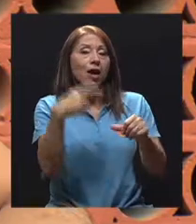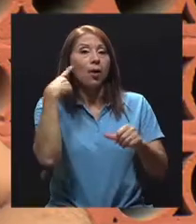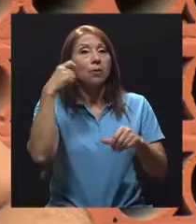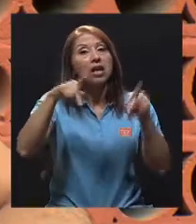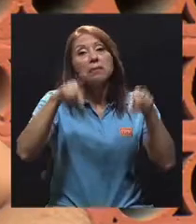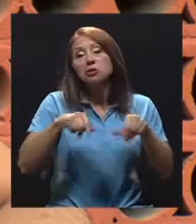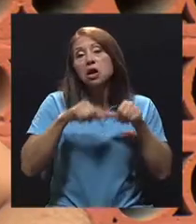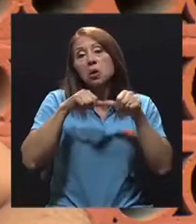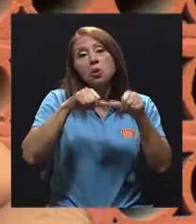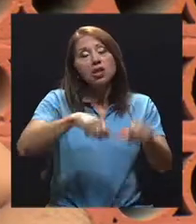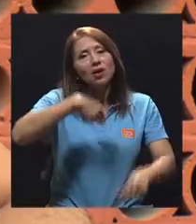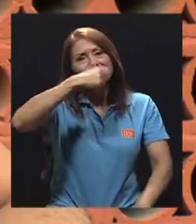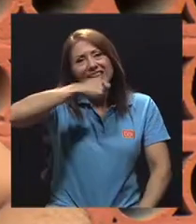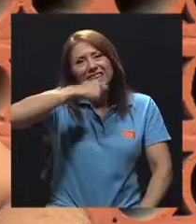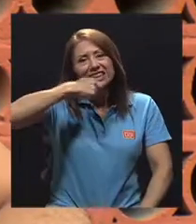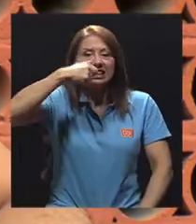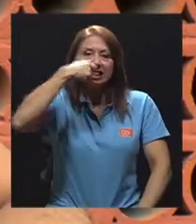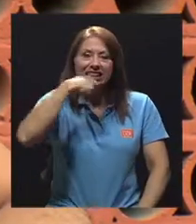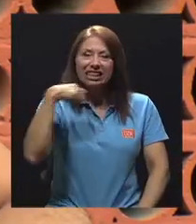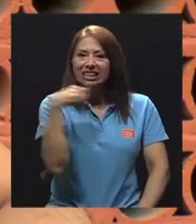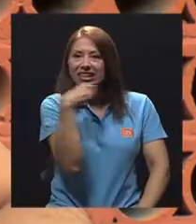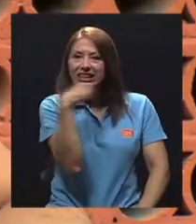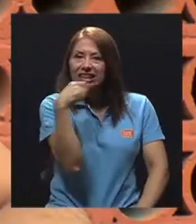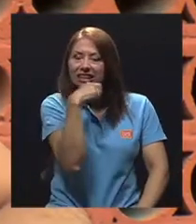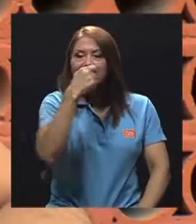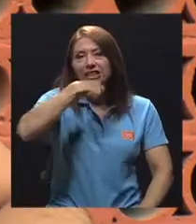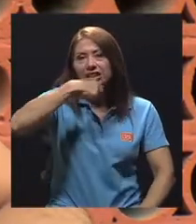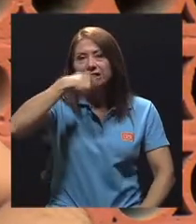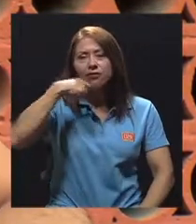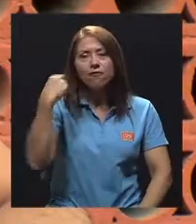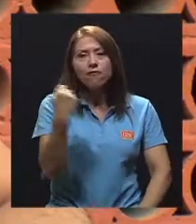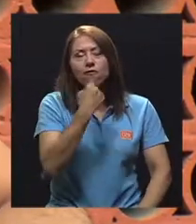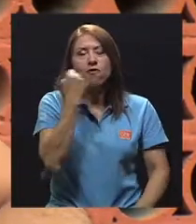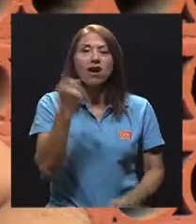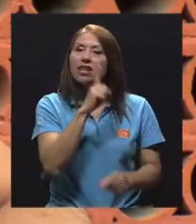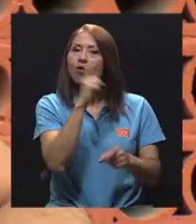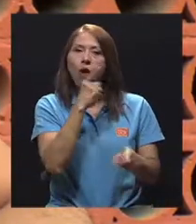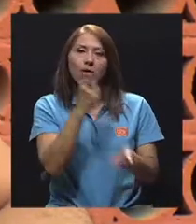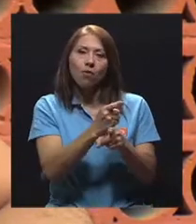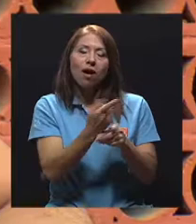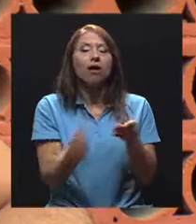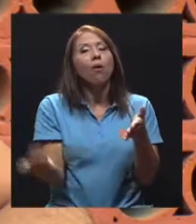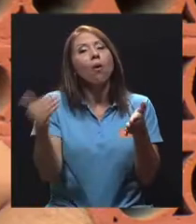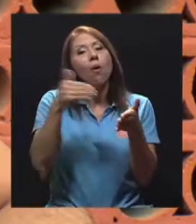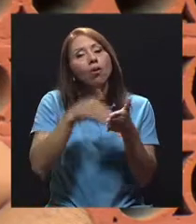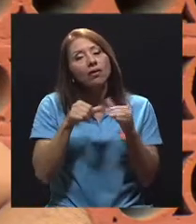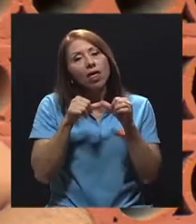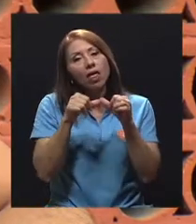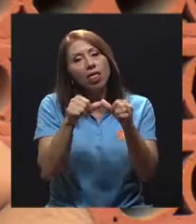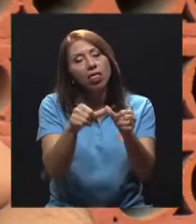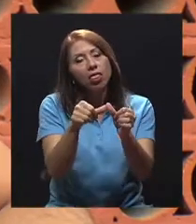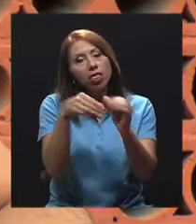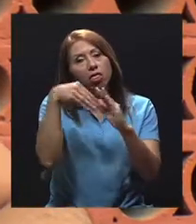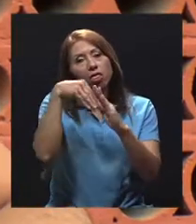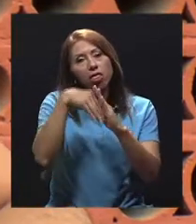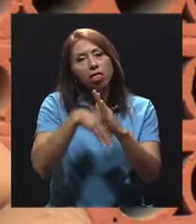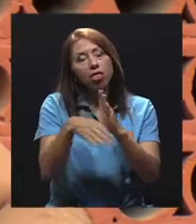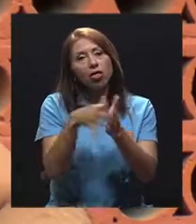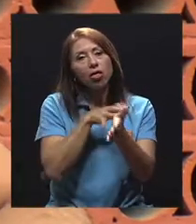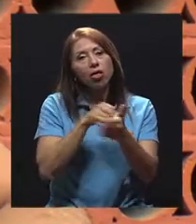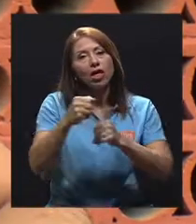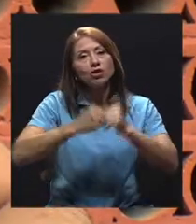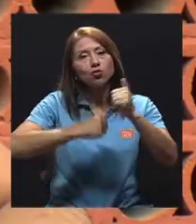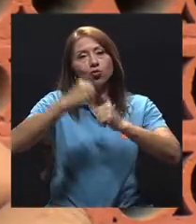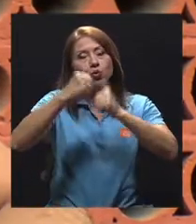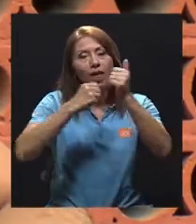hacer es, va a seguirse cepillando los dientes inadecuadamente y va a volver a abrir estos poros y va a seguir dañando la estructura